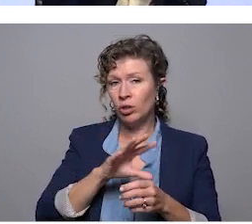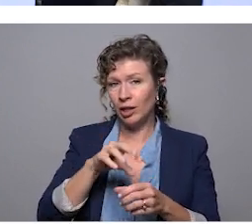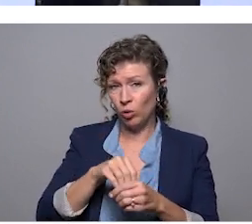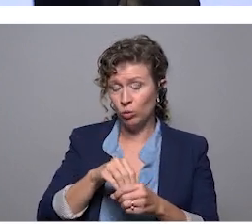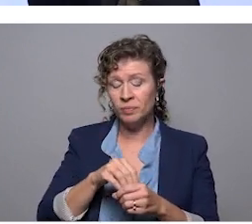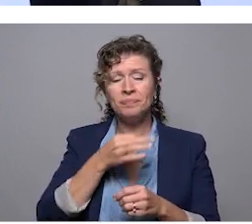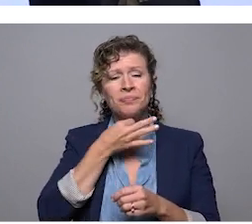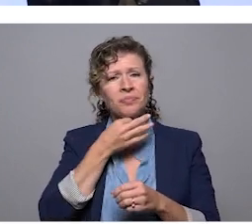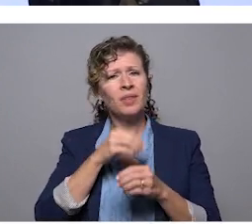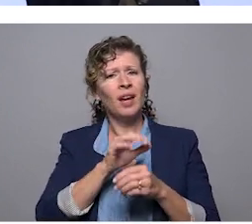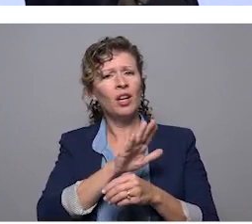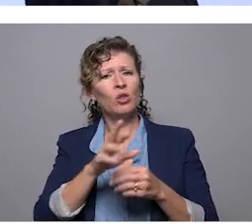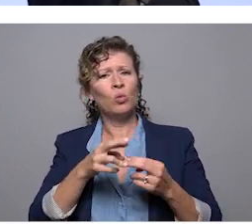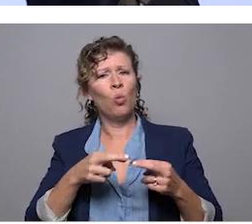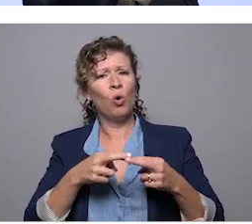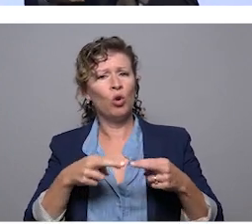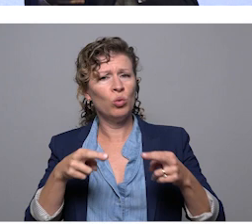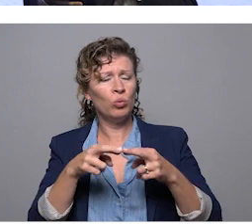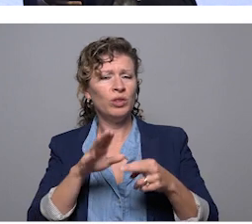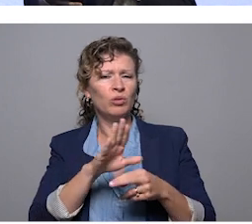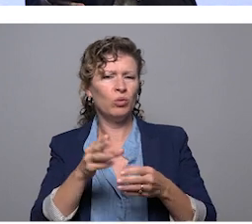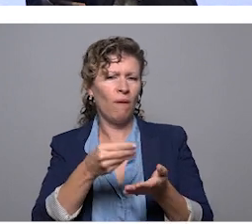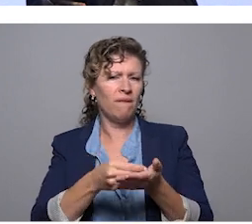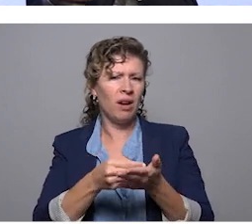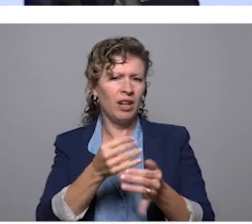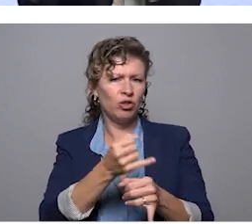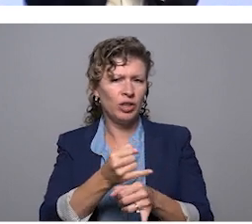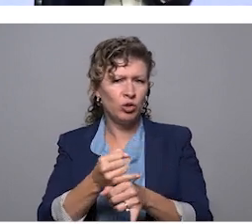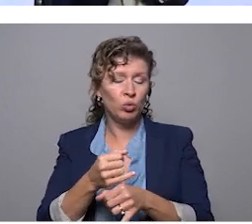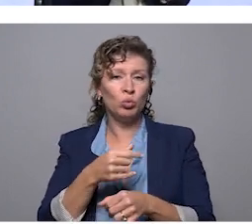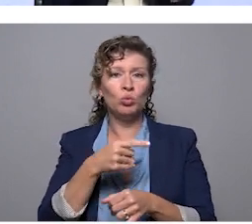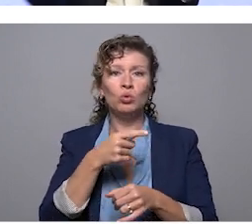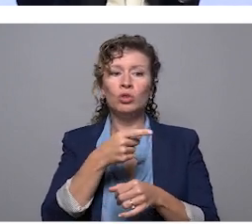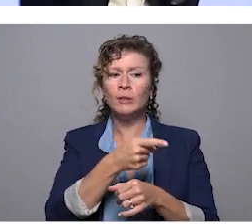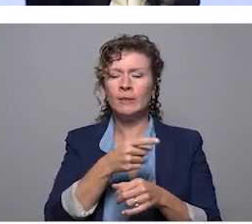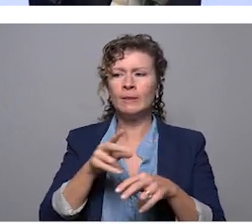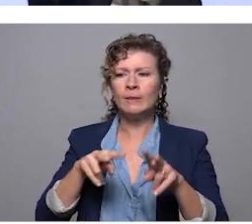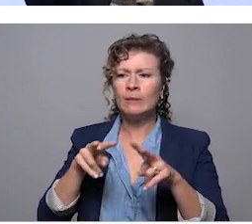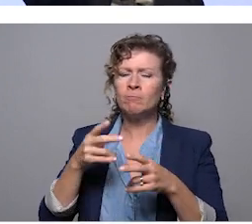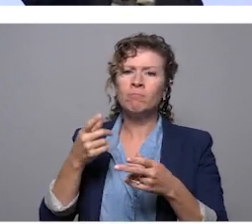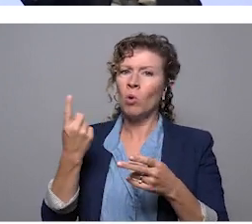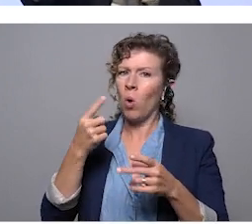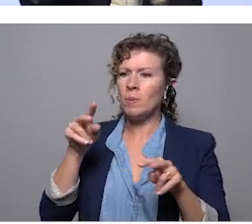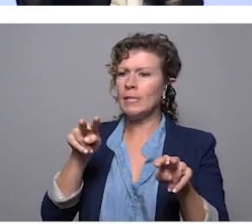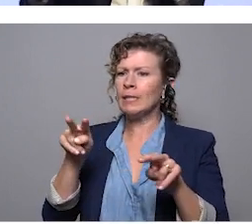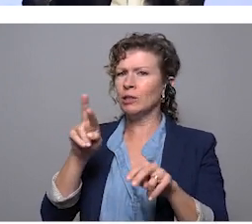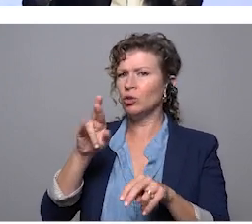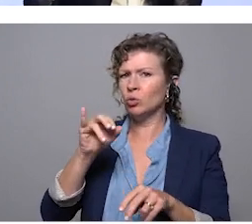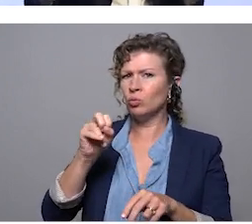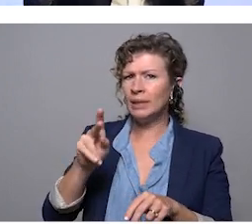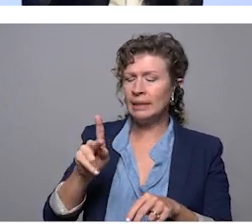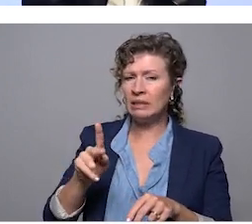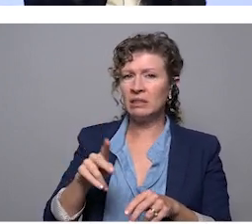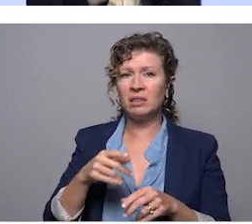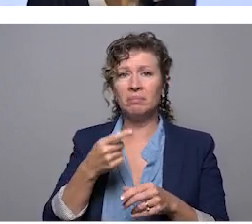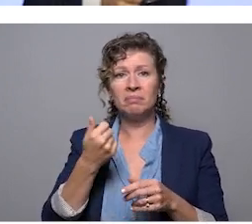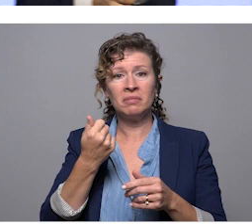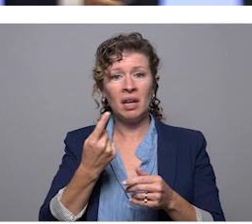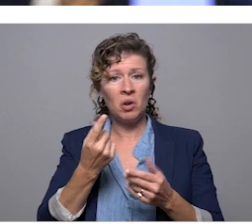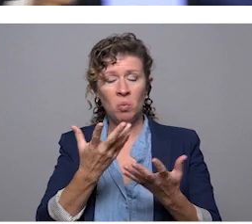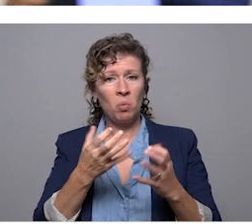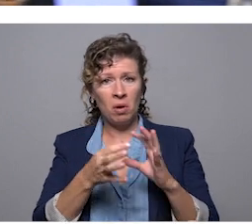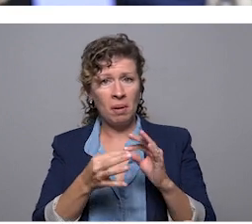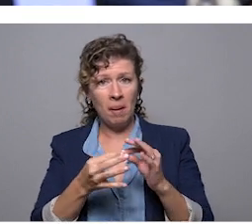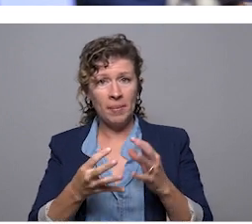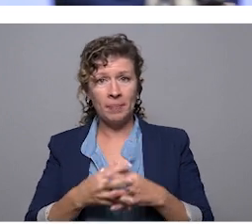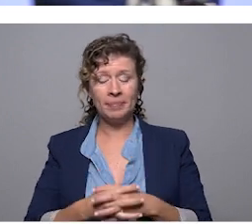y cómo afrontan los riesgos que cada día encuentran al respecto eh libremente quien quiera iniciar miren yo quería poner el